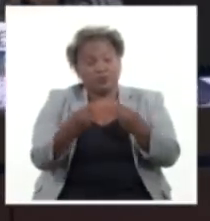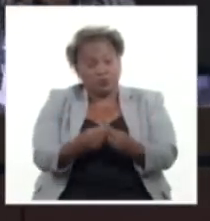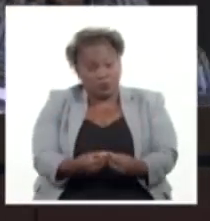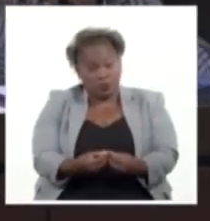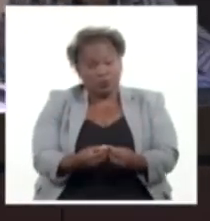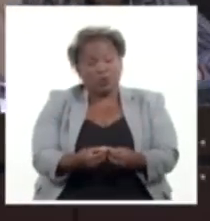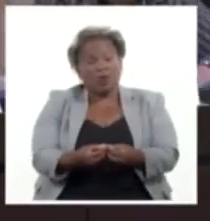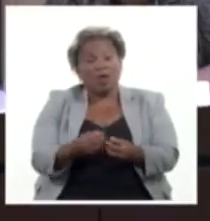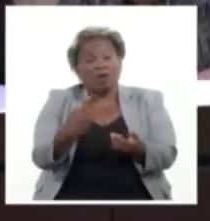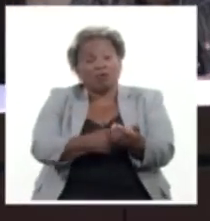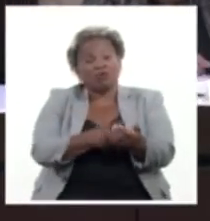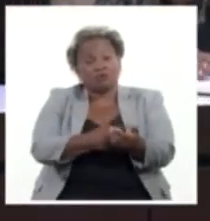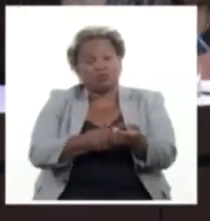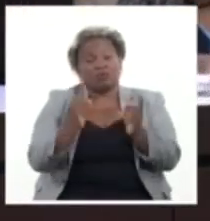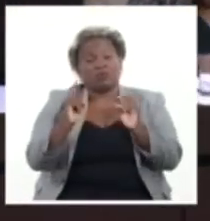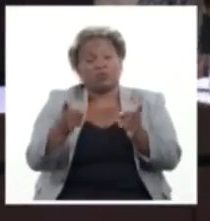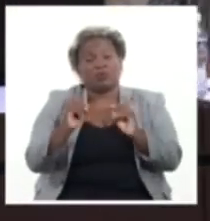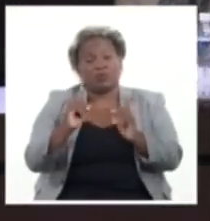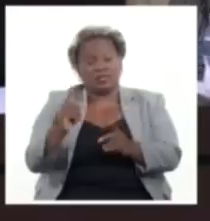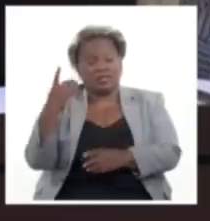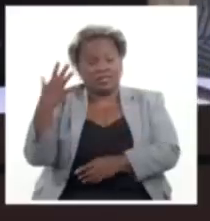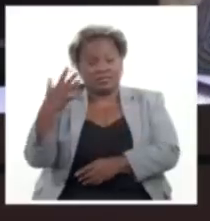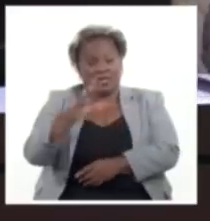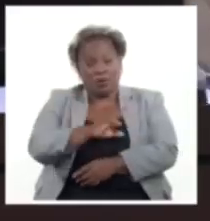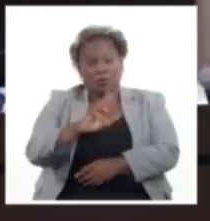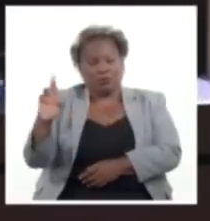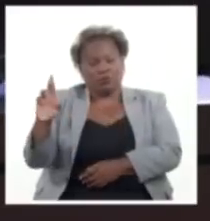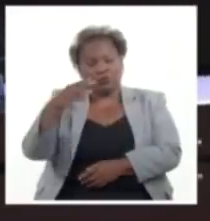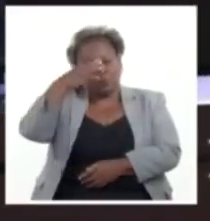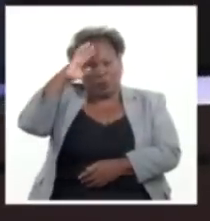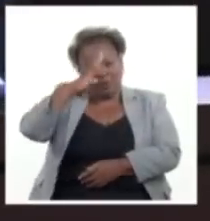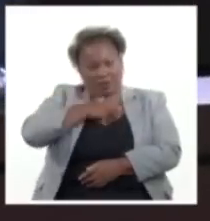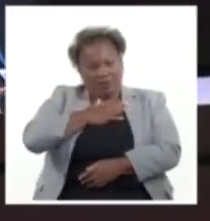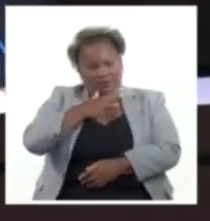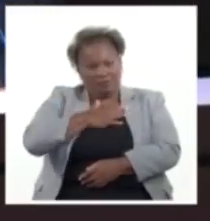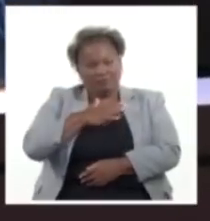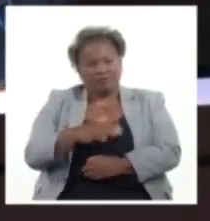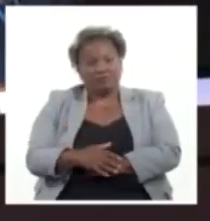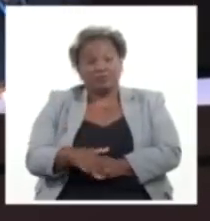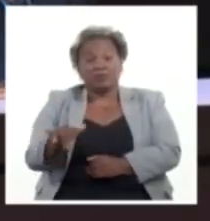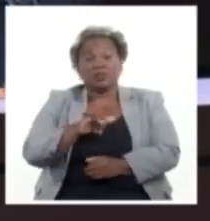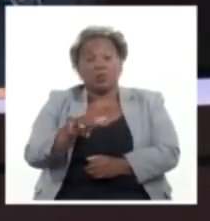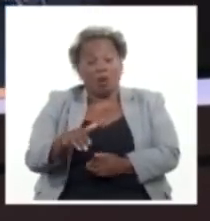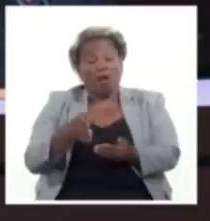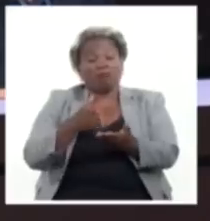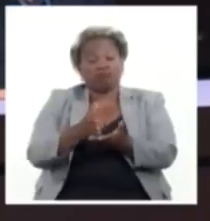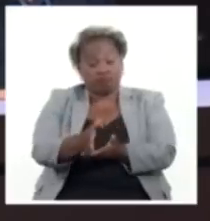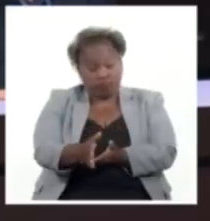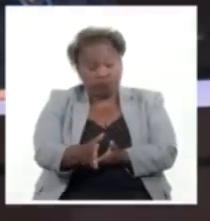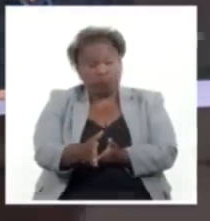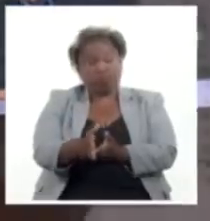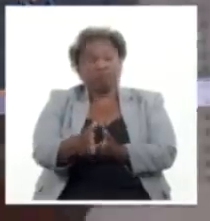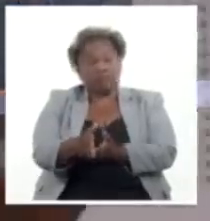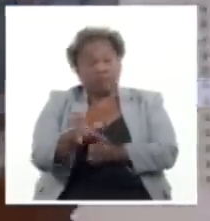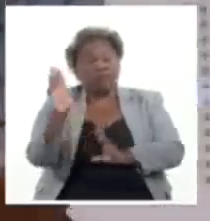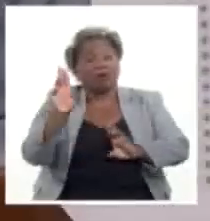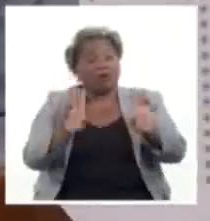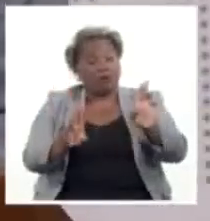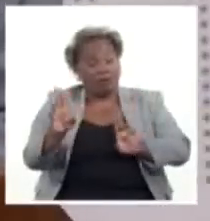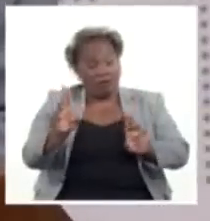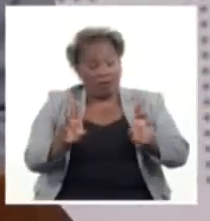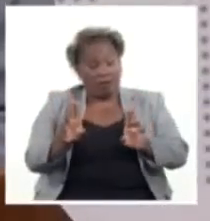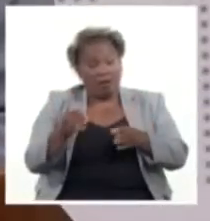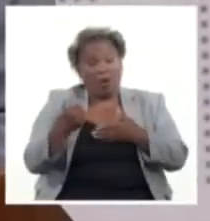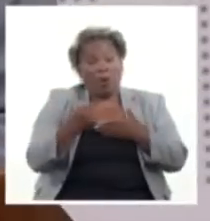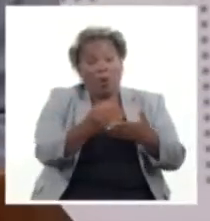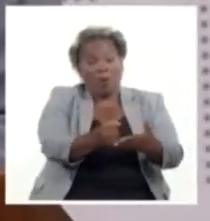tradiciones de la política exterior de nuestra revolución. Se mantuvo la estrecha concertación política y